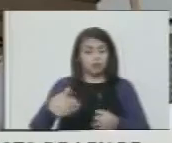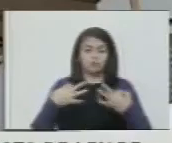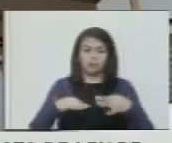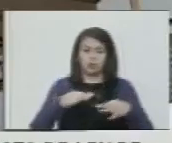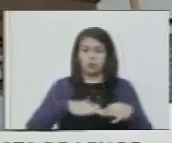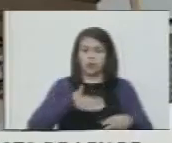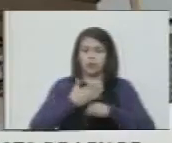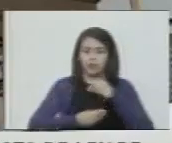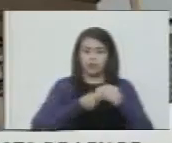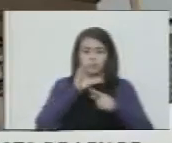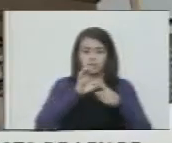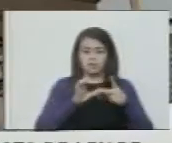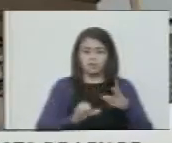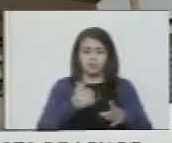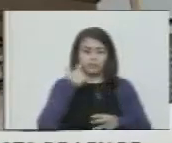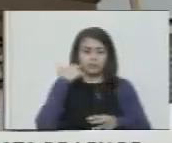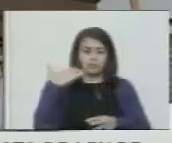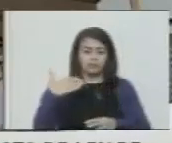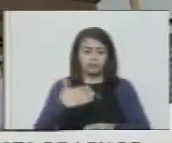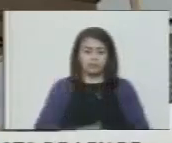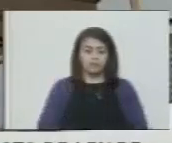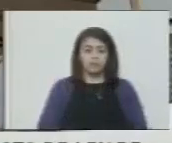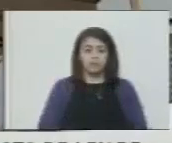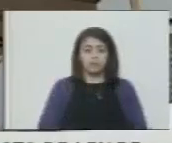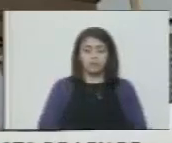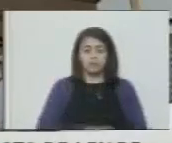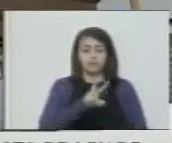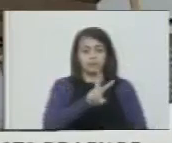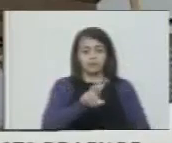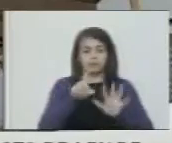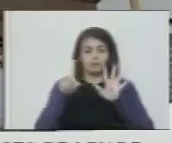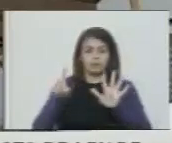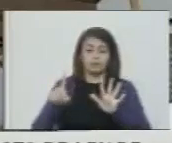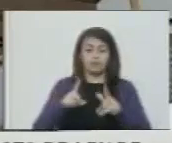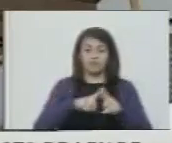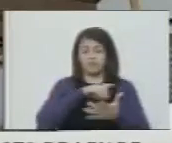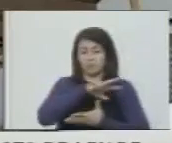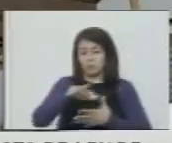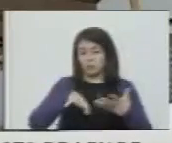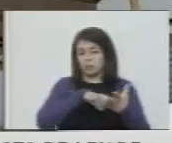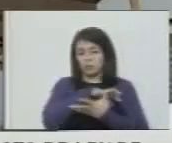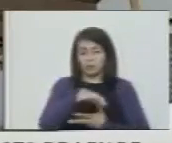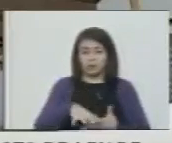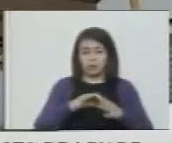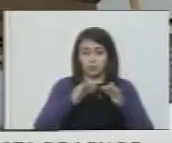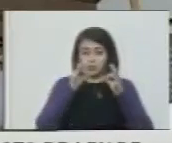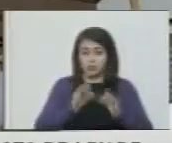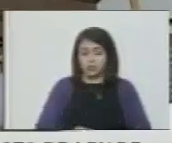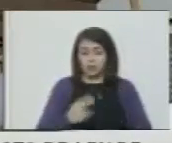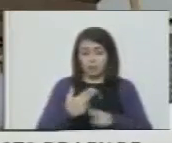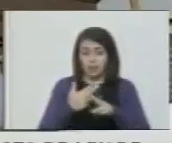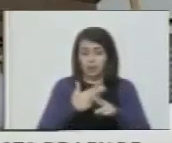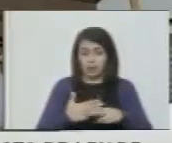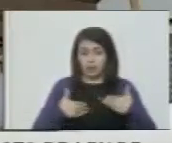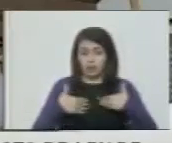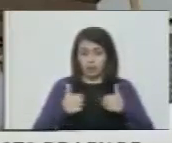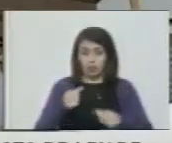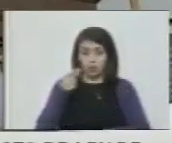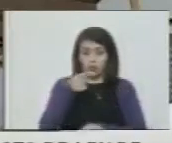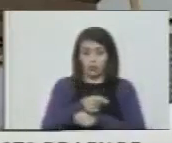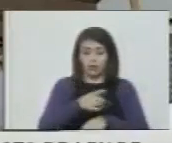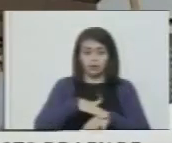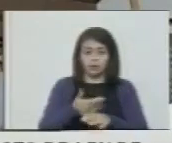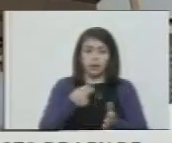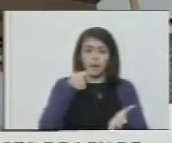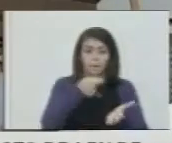con características comunes. 26. Siniestro, materialización del riesgo que da origen a la obligación